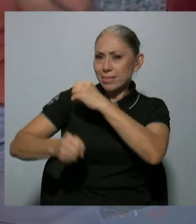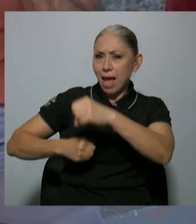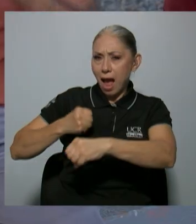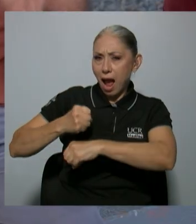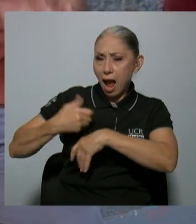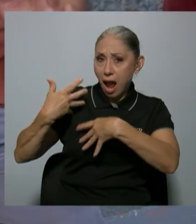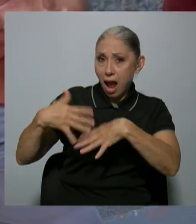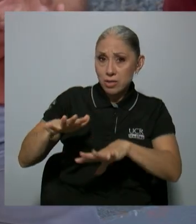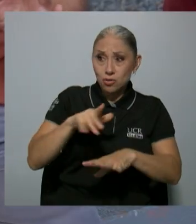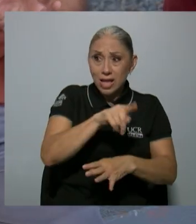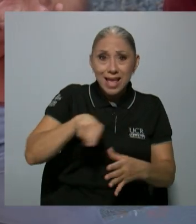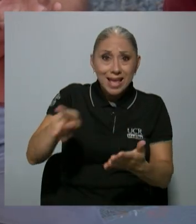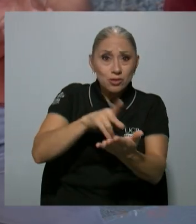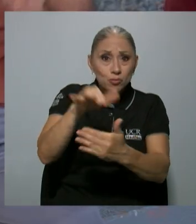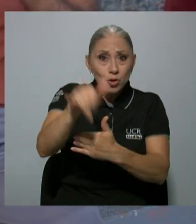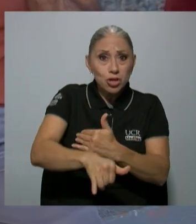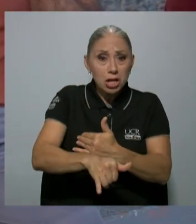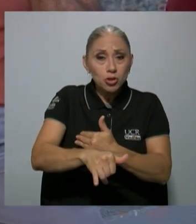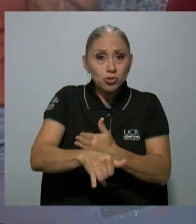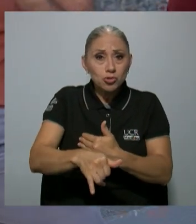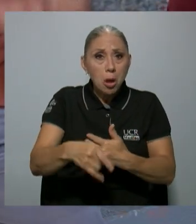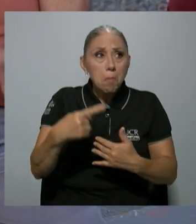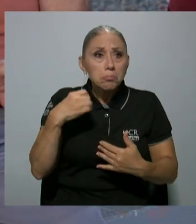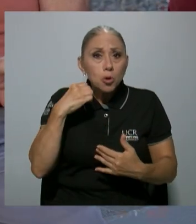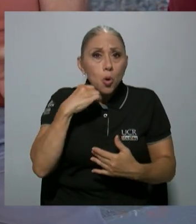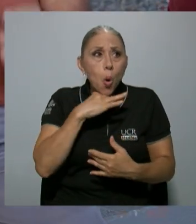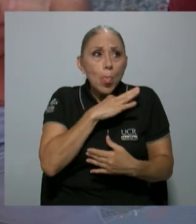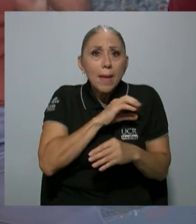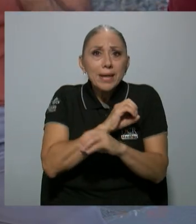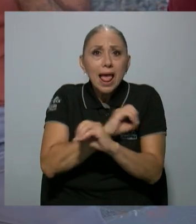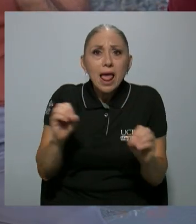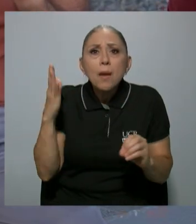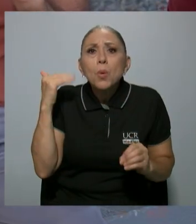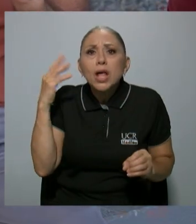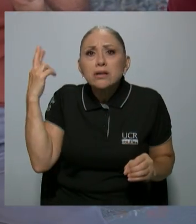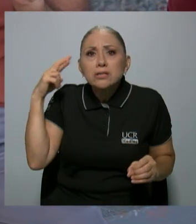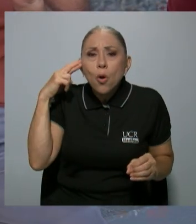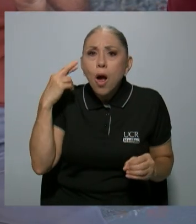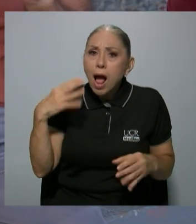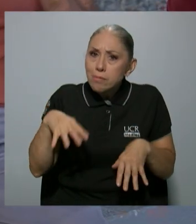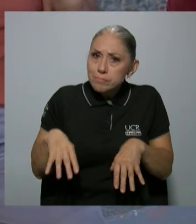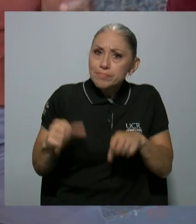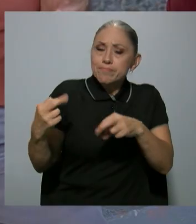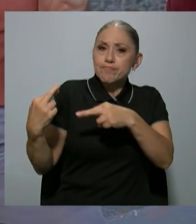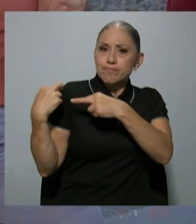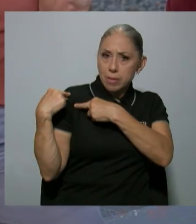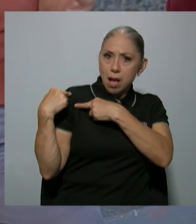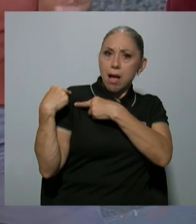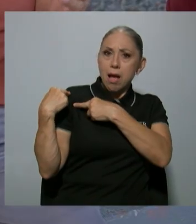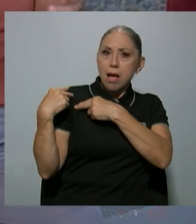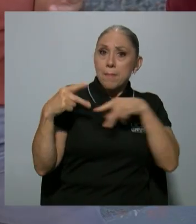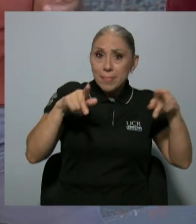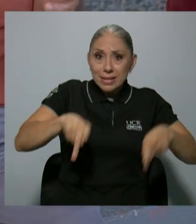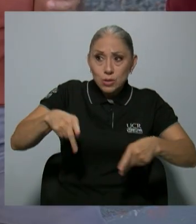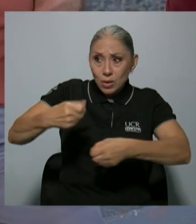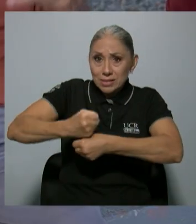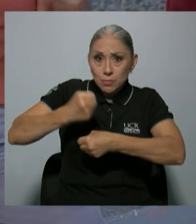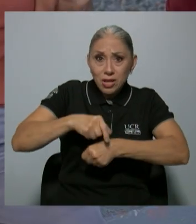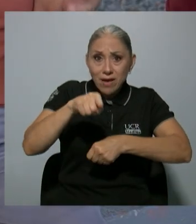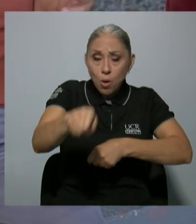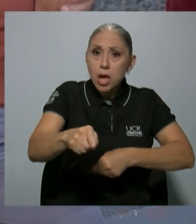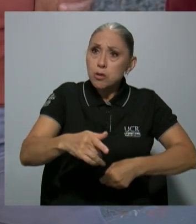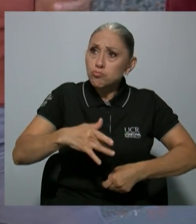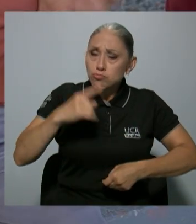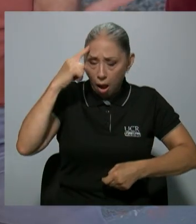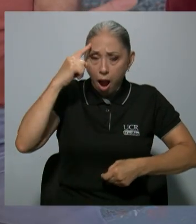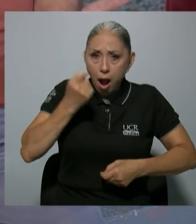hemos contaminado absolutamente nada. ¿Por qué? Porque ha habido responsabilidad, porque ha habido sentido común en los que hemos trabajado ahí y hemos